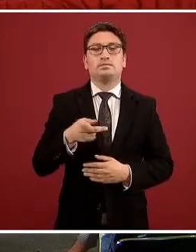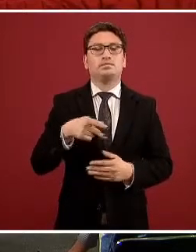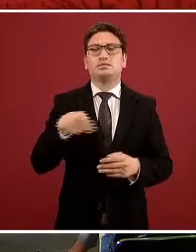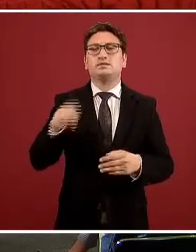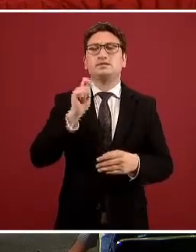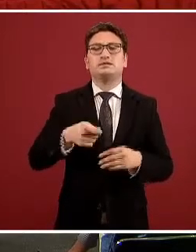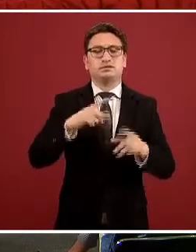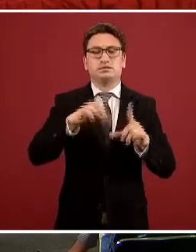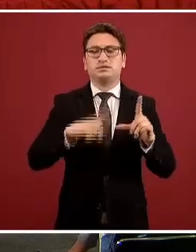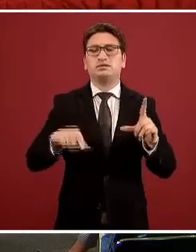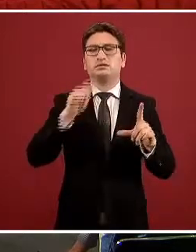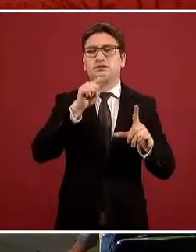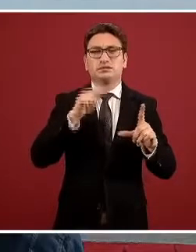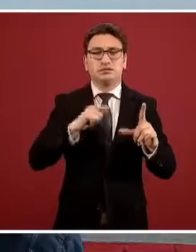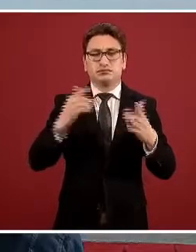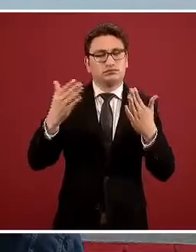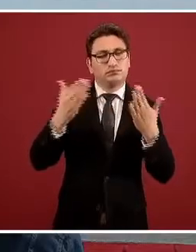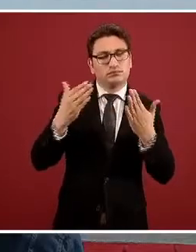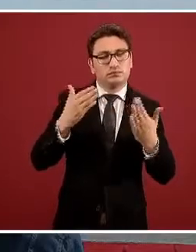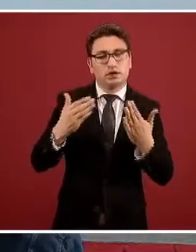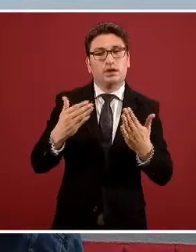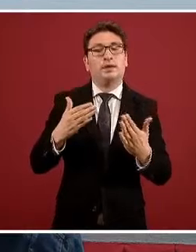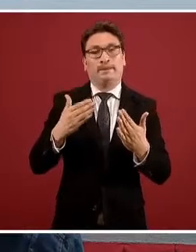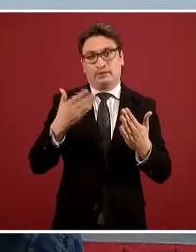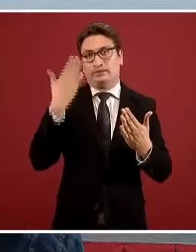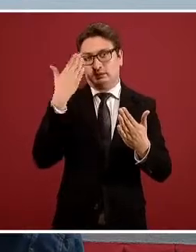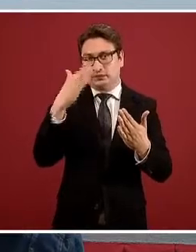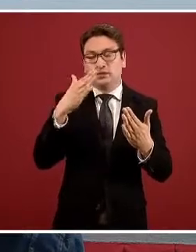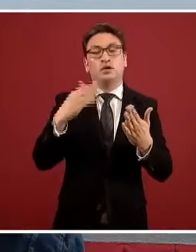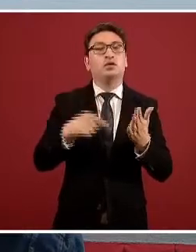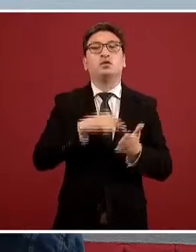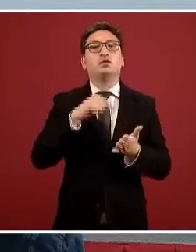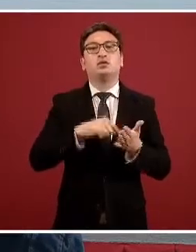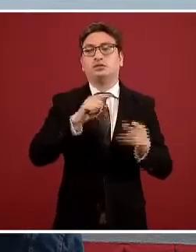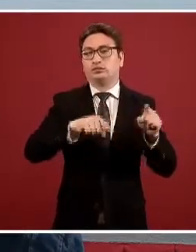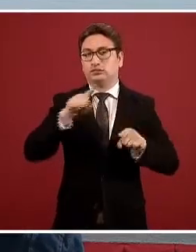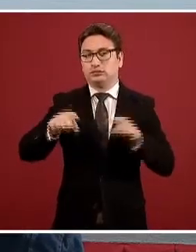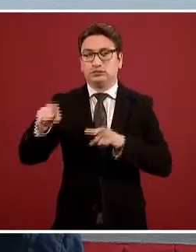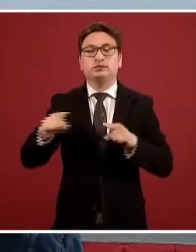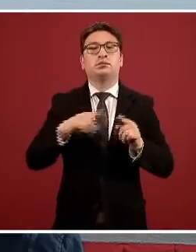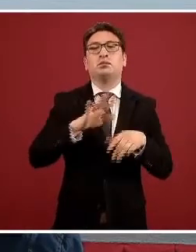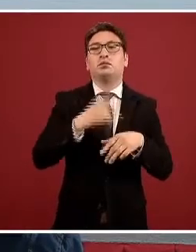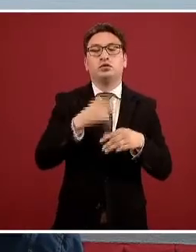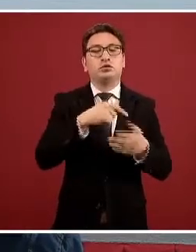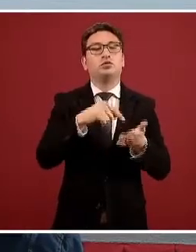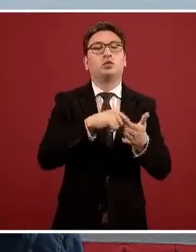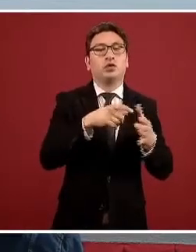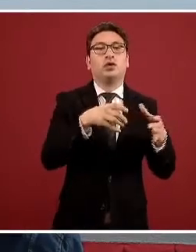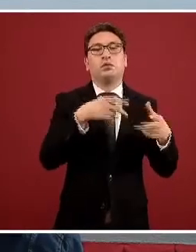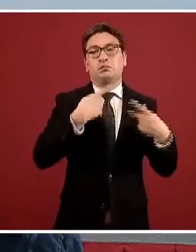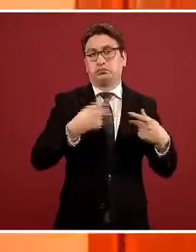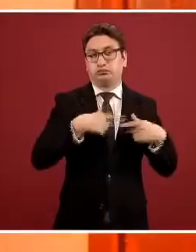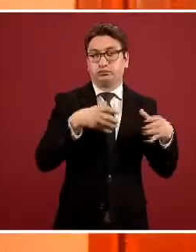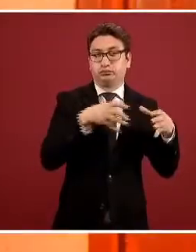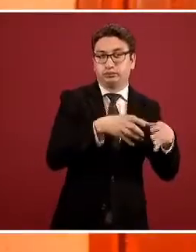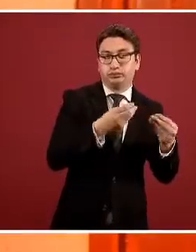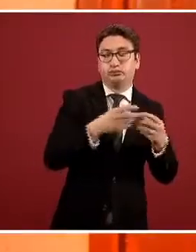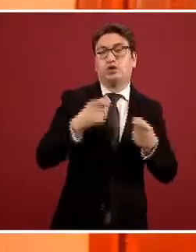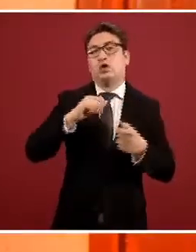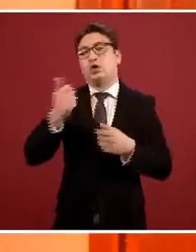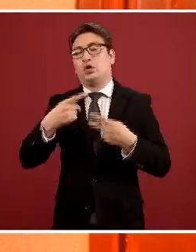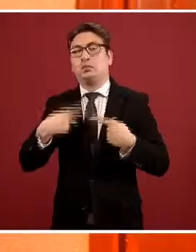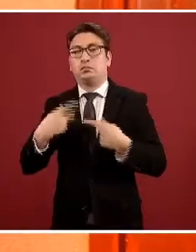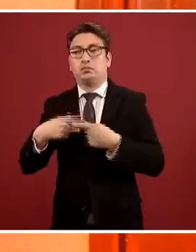decir, comparando adecuadamente, porque tenemos poblaciones de distinto tamaño, tenemos que dividir el número de